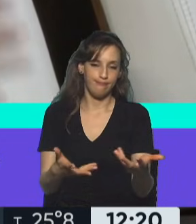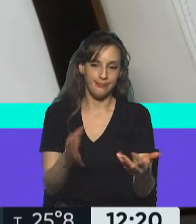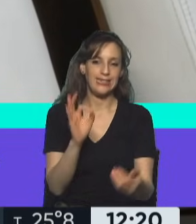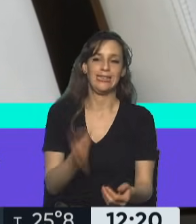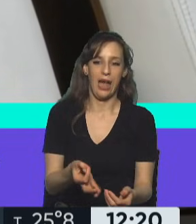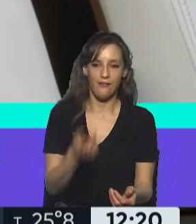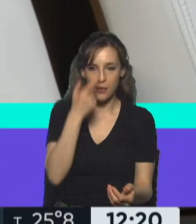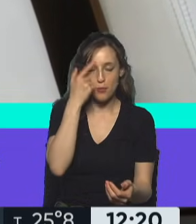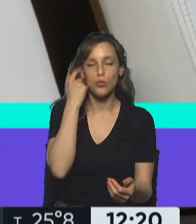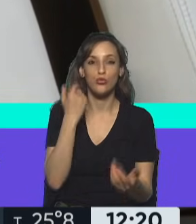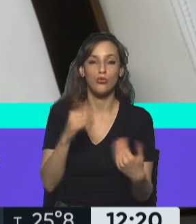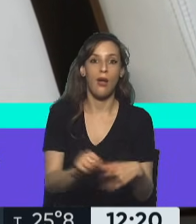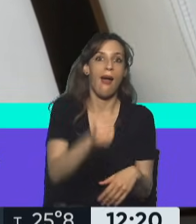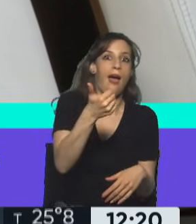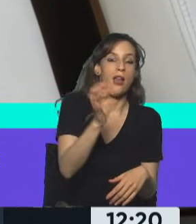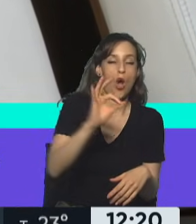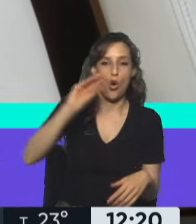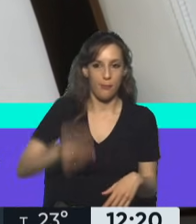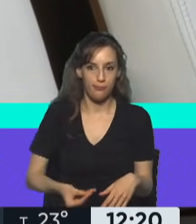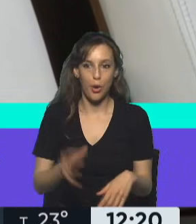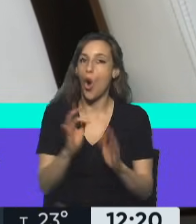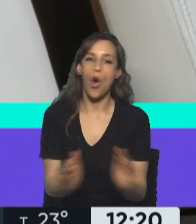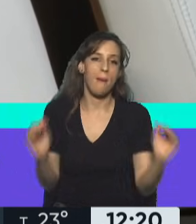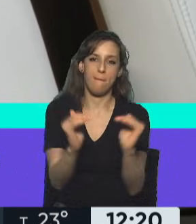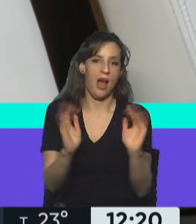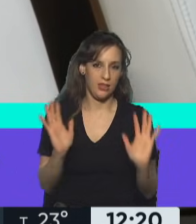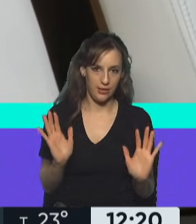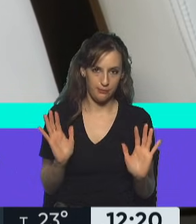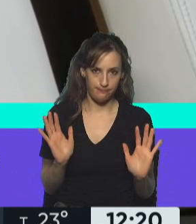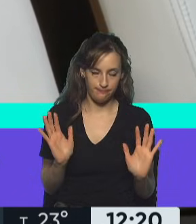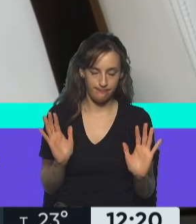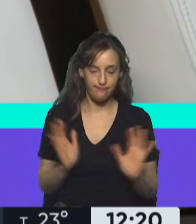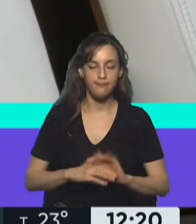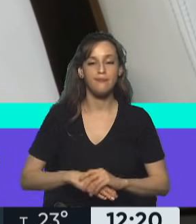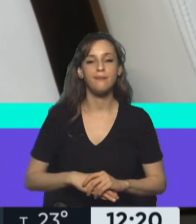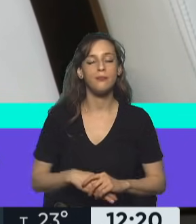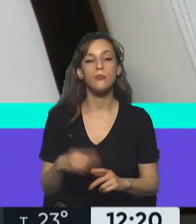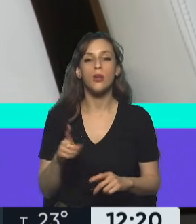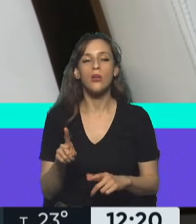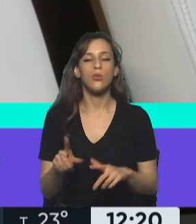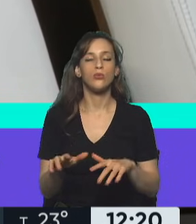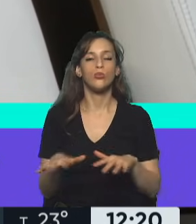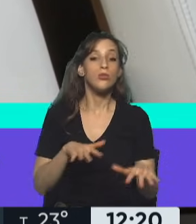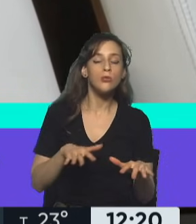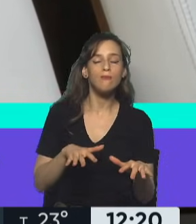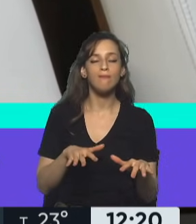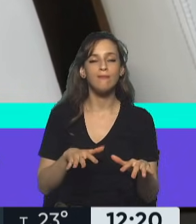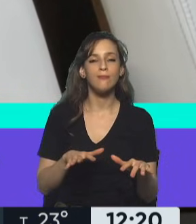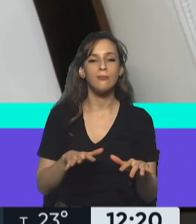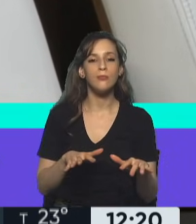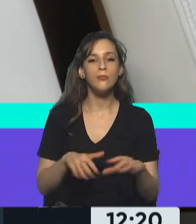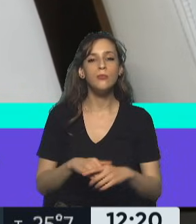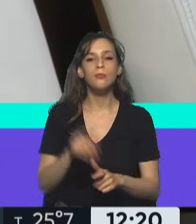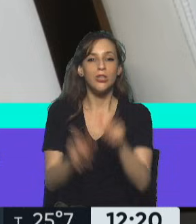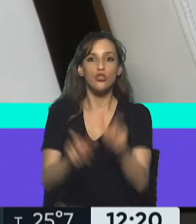tener una derrota o un triunfo, un empate tal vez. Pero más allá de eso, digo, si está en este clima la oposición, lo digo por la ciudadanía que está en